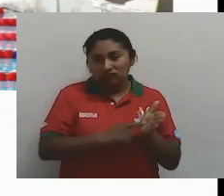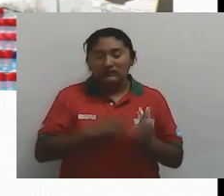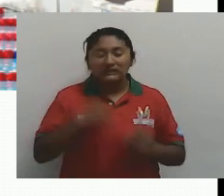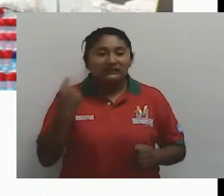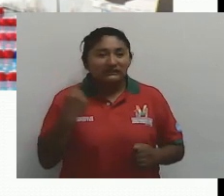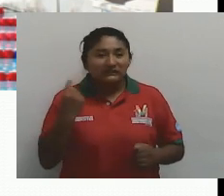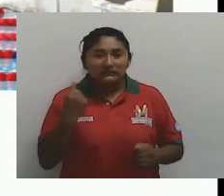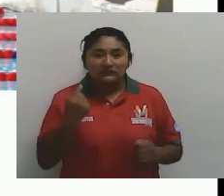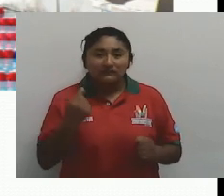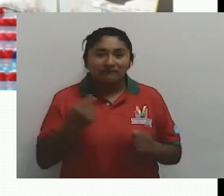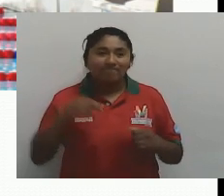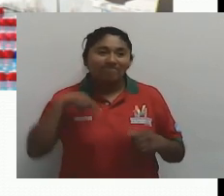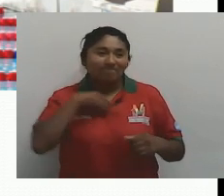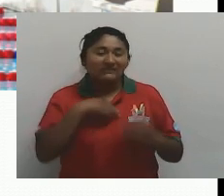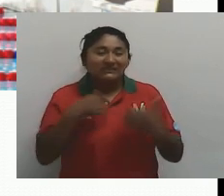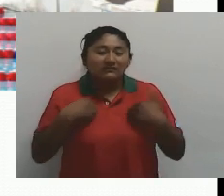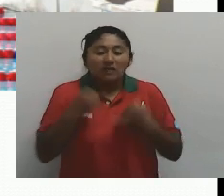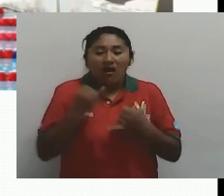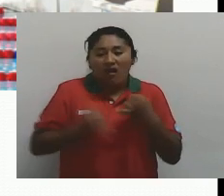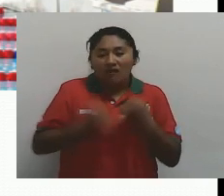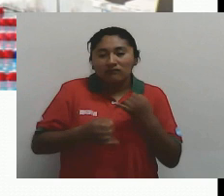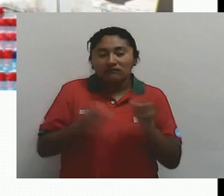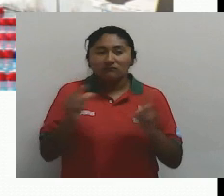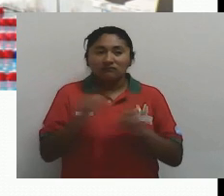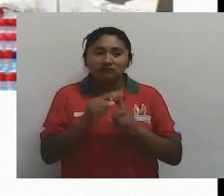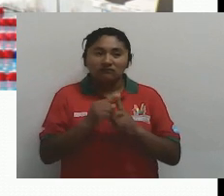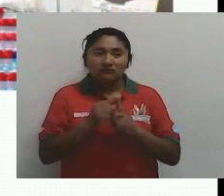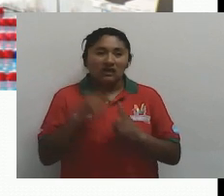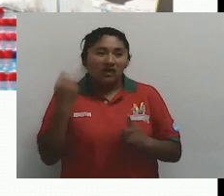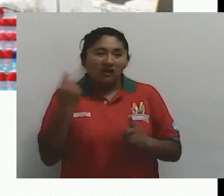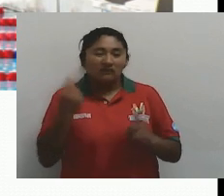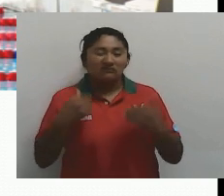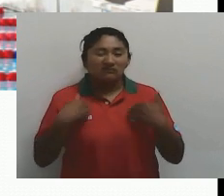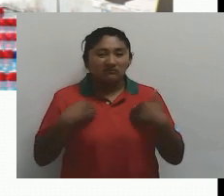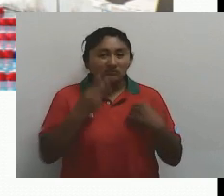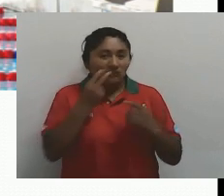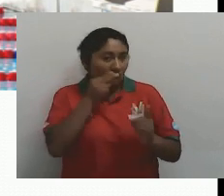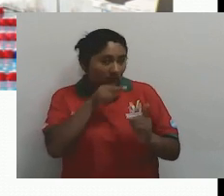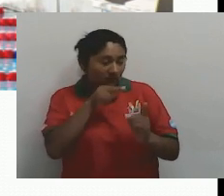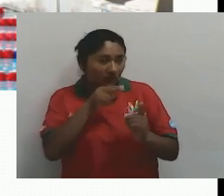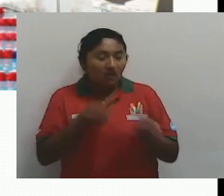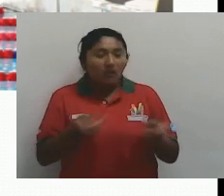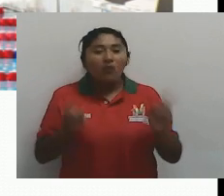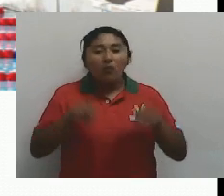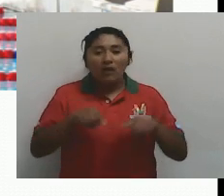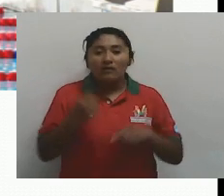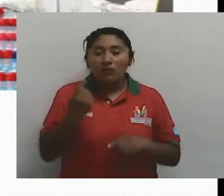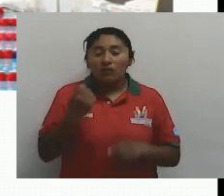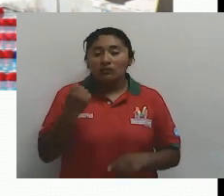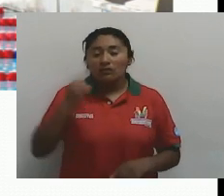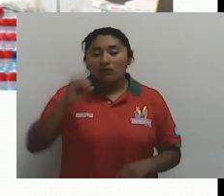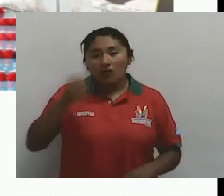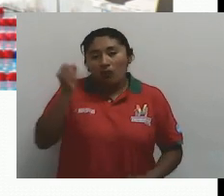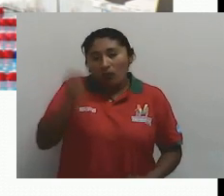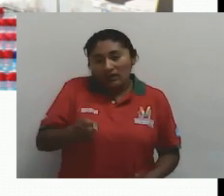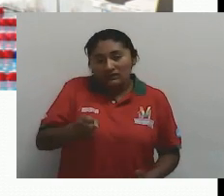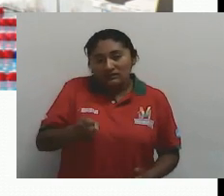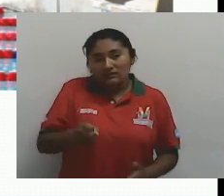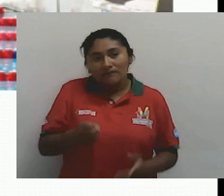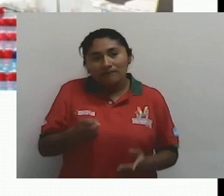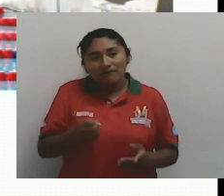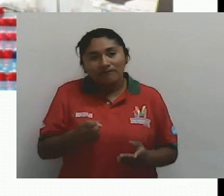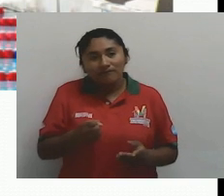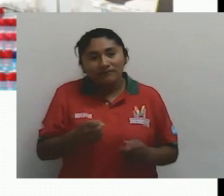árbitro. Obviamente tenemos que considerar que cuando un juez o un oficial hace notar